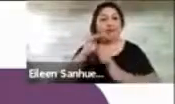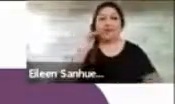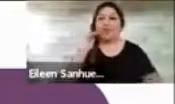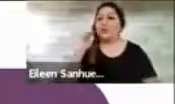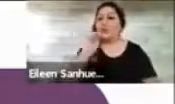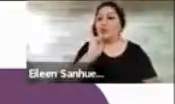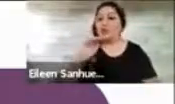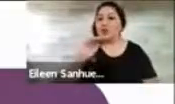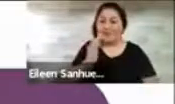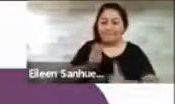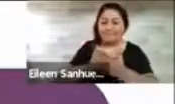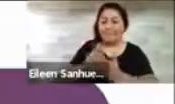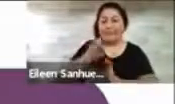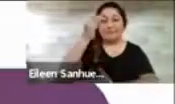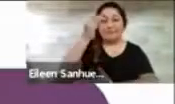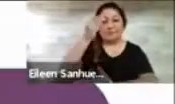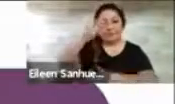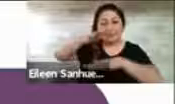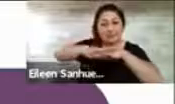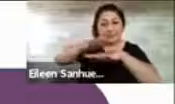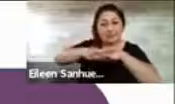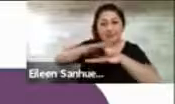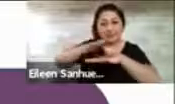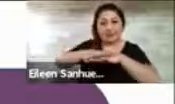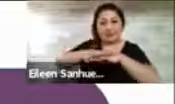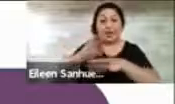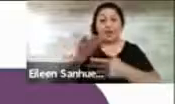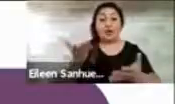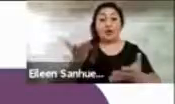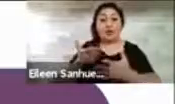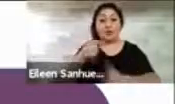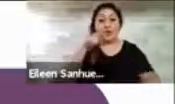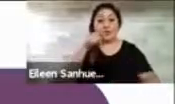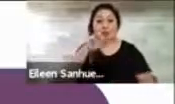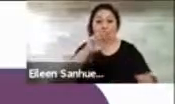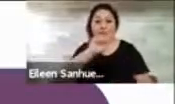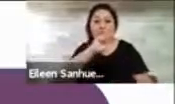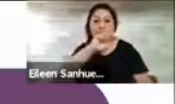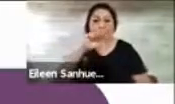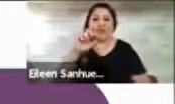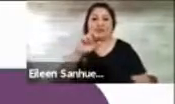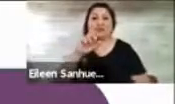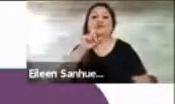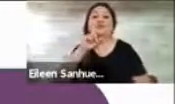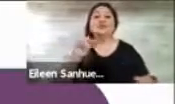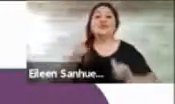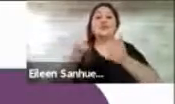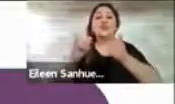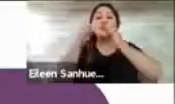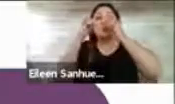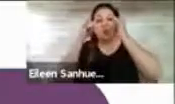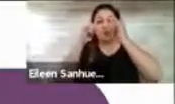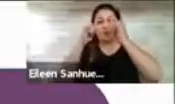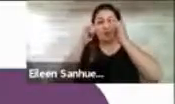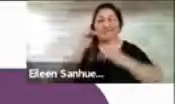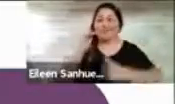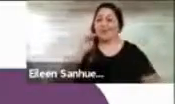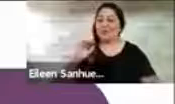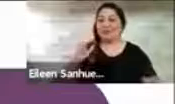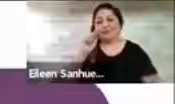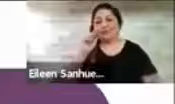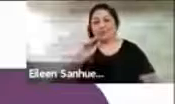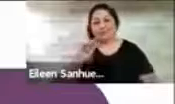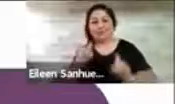nosotros queremos desarrollar esos precursores de matemática a través de una aplicación que se basa en el juego, que sea entretenida para los niños. Y